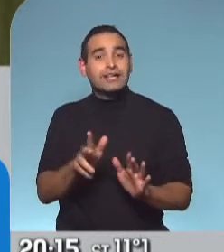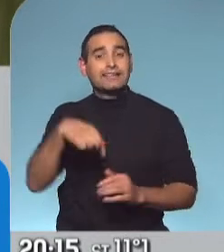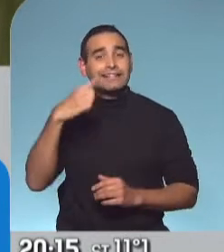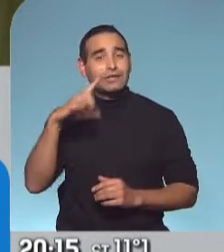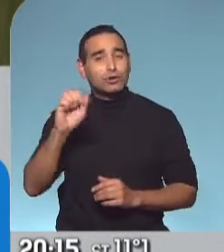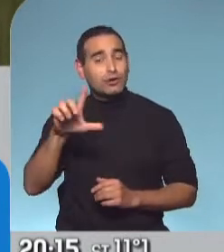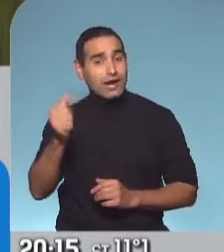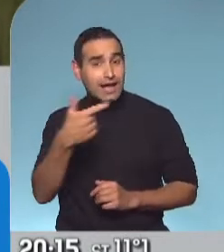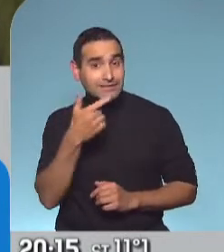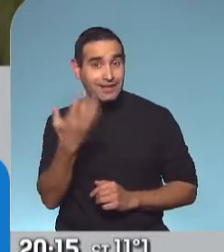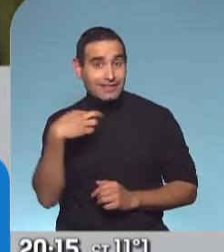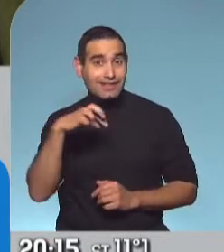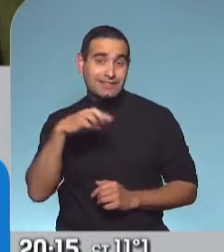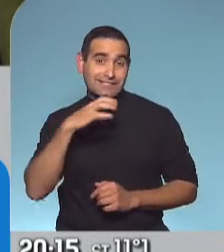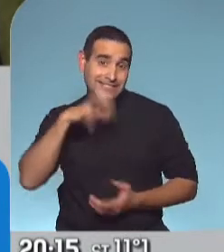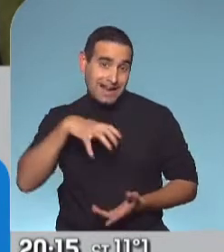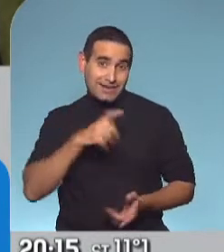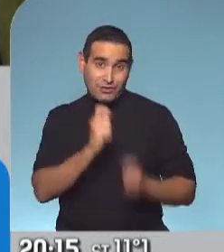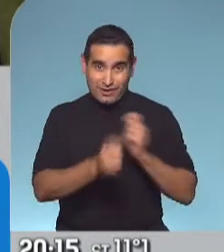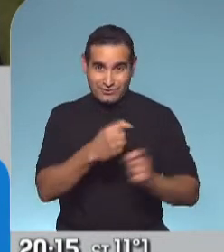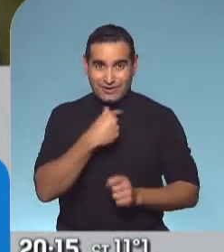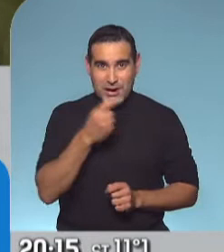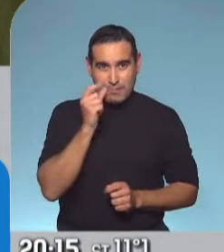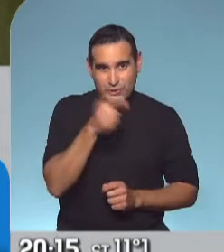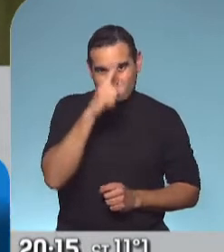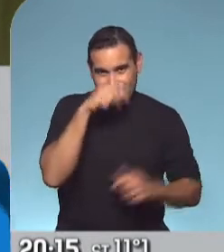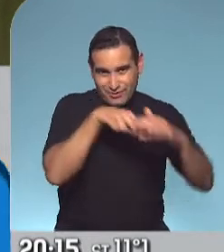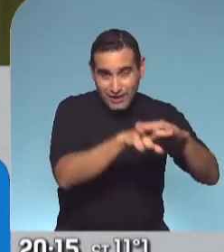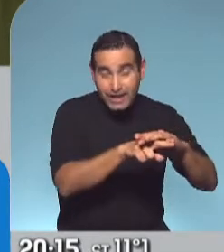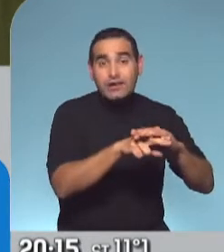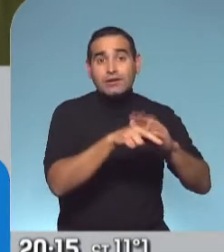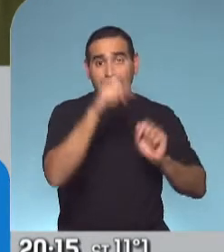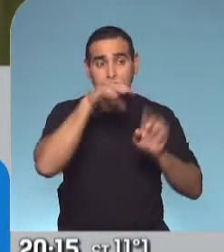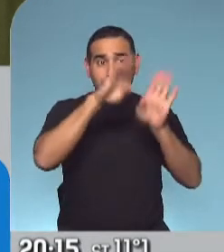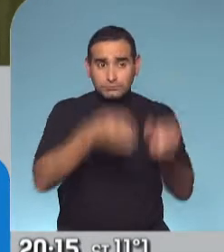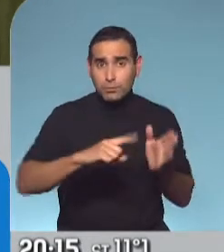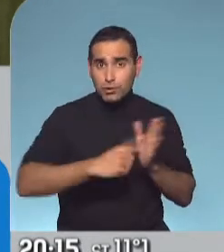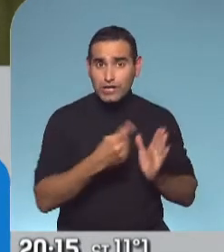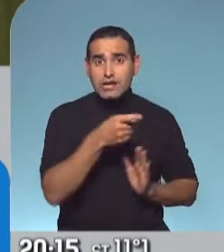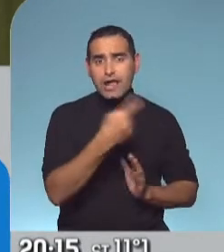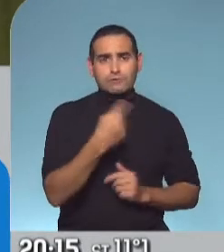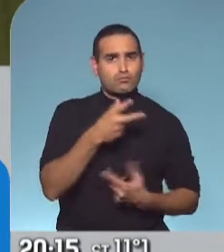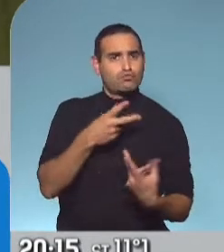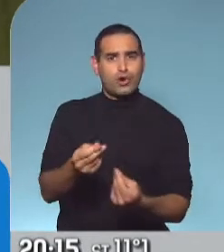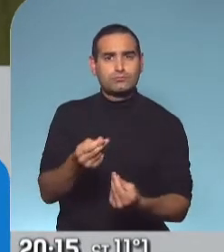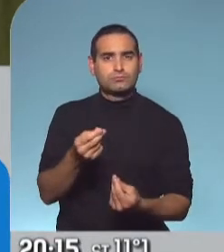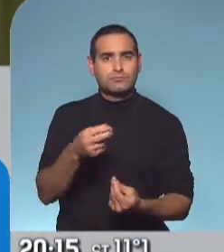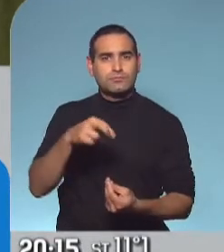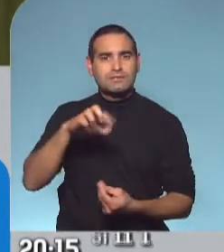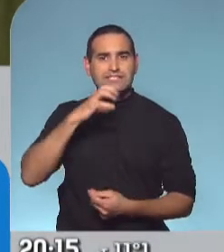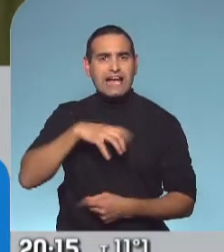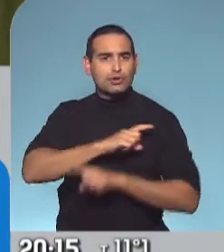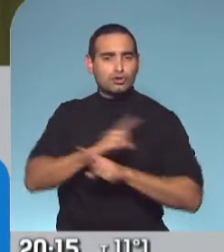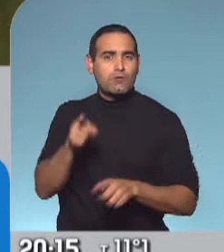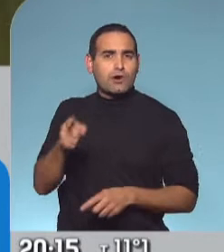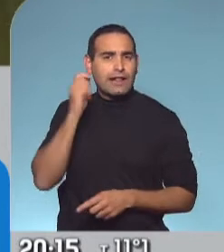Nicolás, quien fue a donar sangre para su papá, que estaba internado en una clínica porteña, y en esa misma clínica le negaron la donación de sangre por